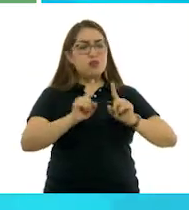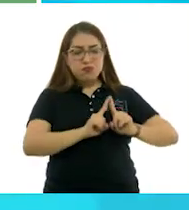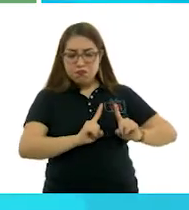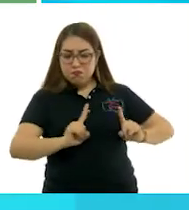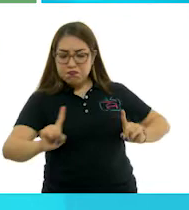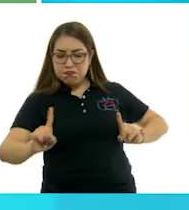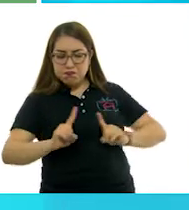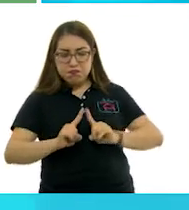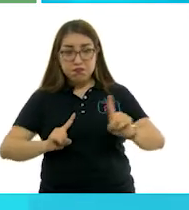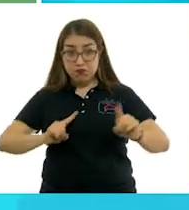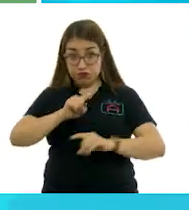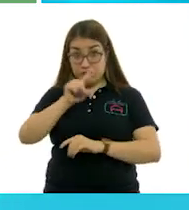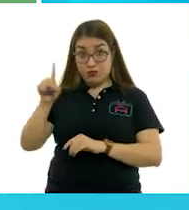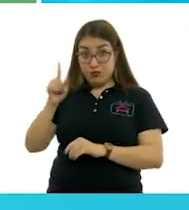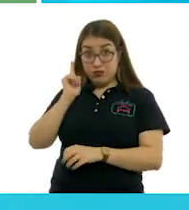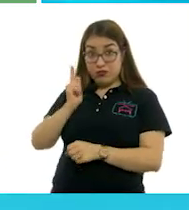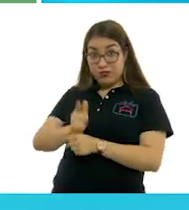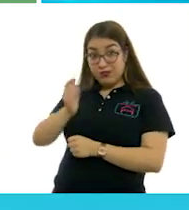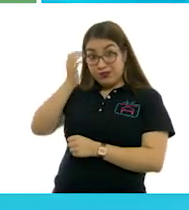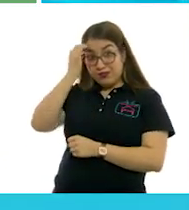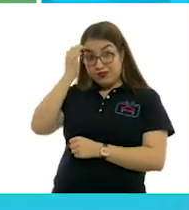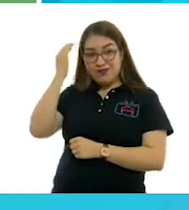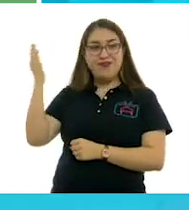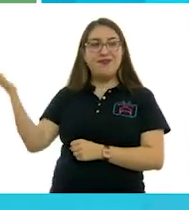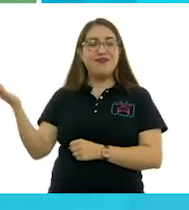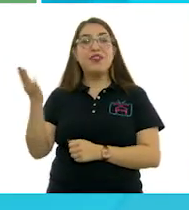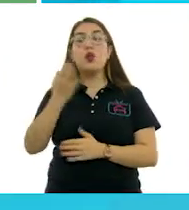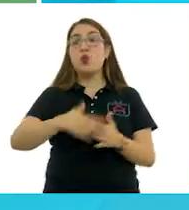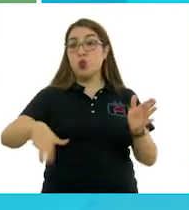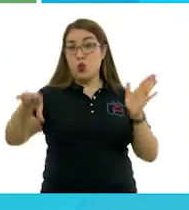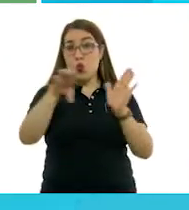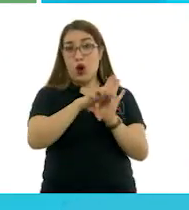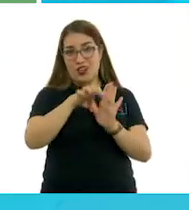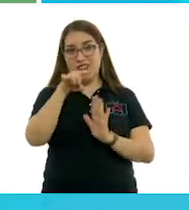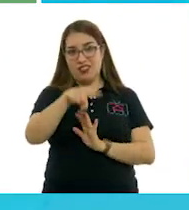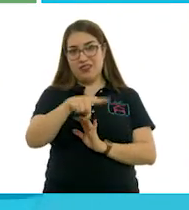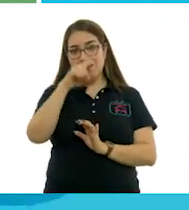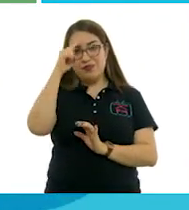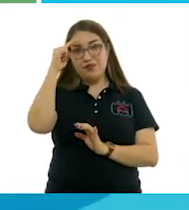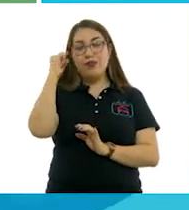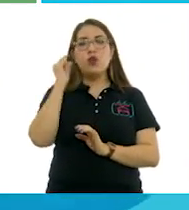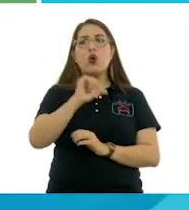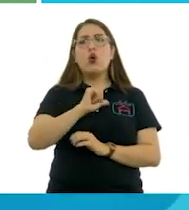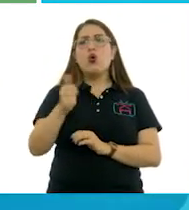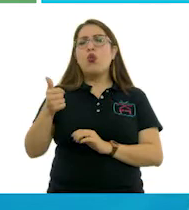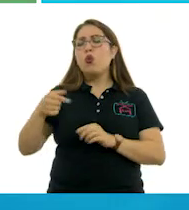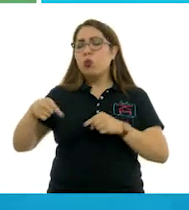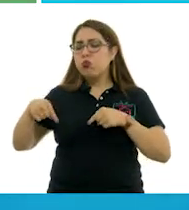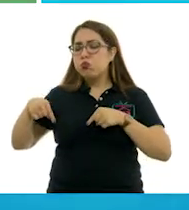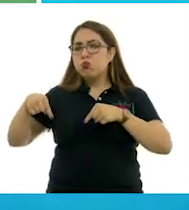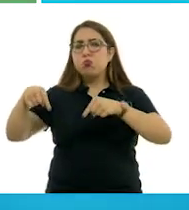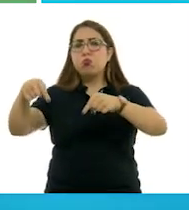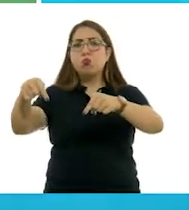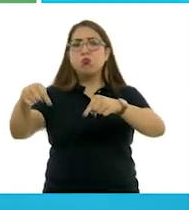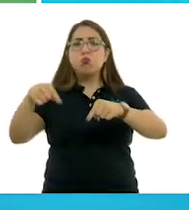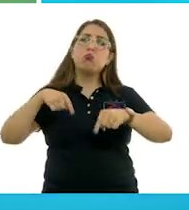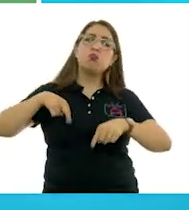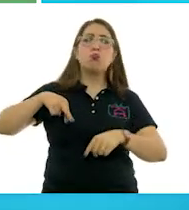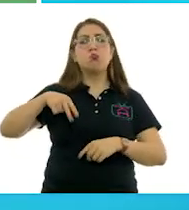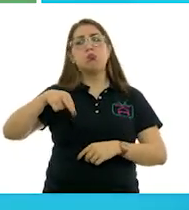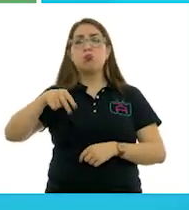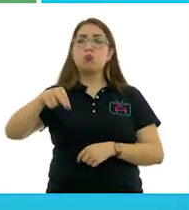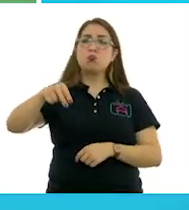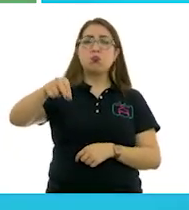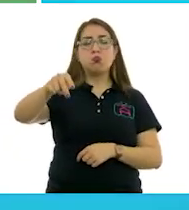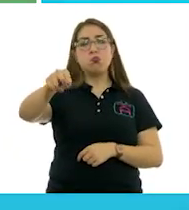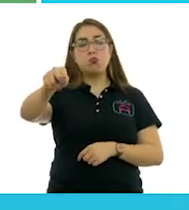¿Pueden reconocerlos? ¡Ah, la recámara! ¡Claro! Otro puede ser un pasillo, el cual yo puedo ir